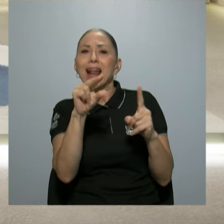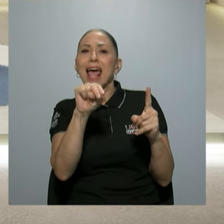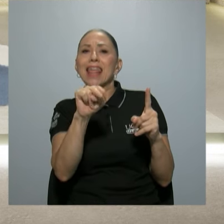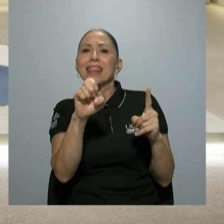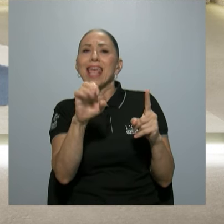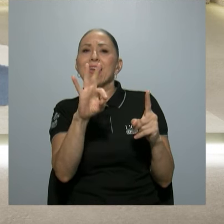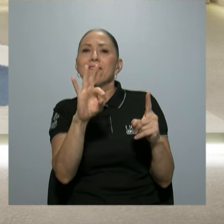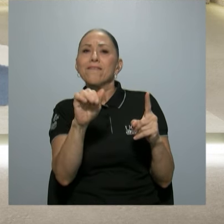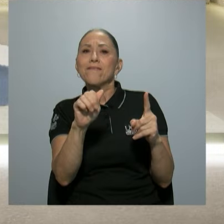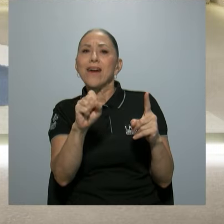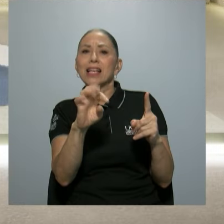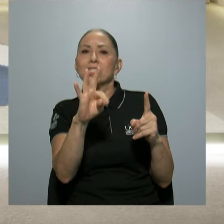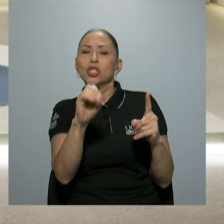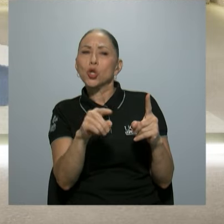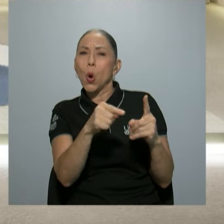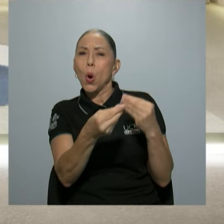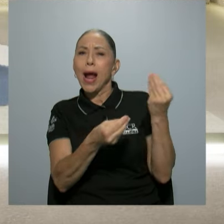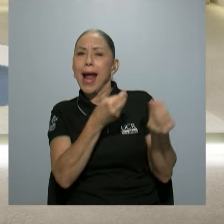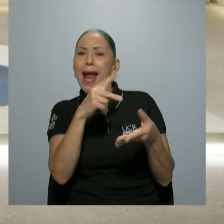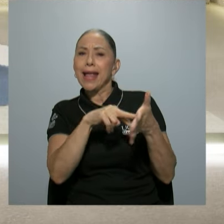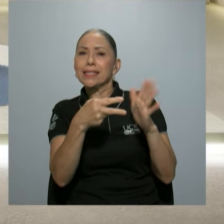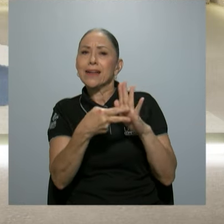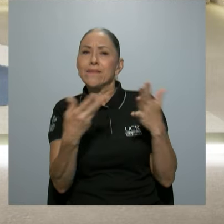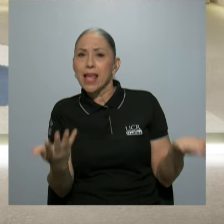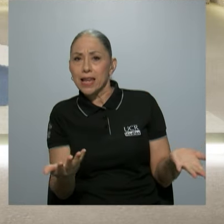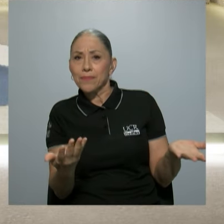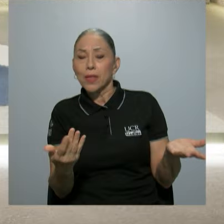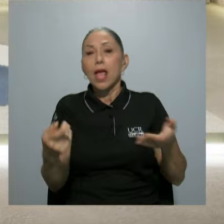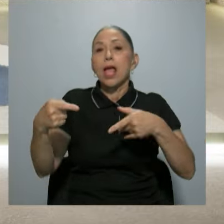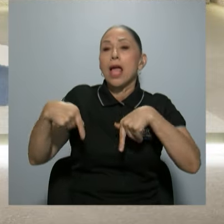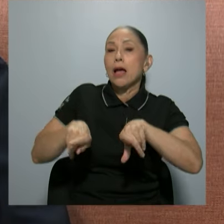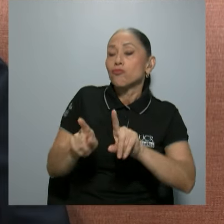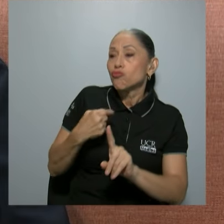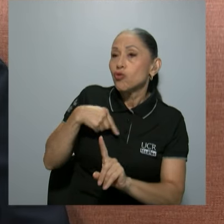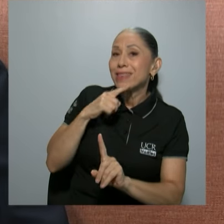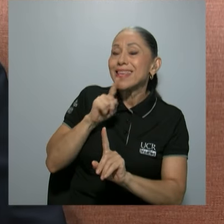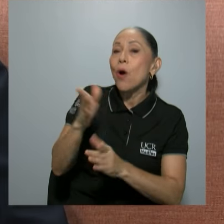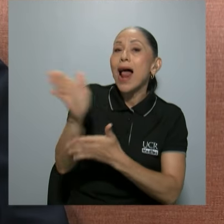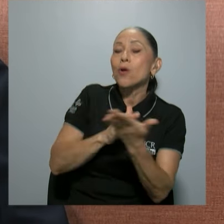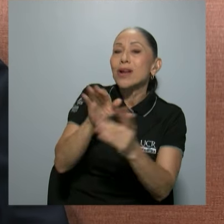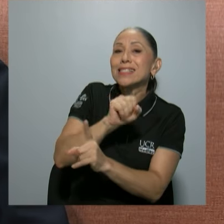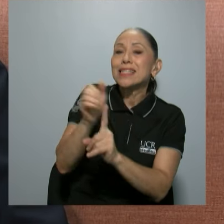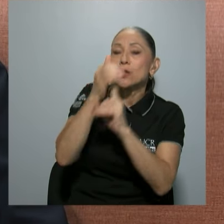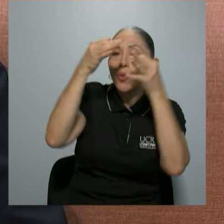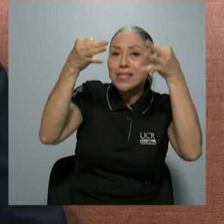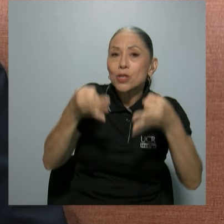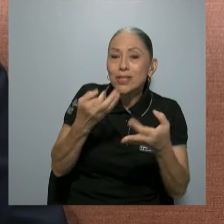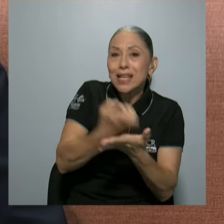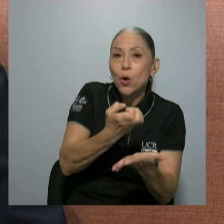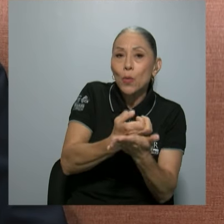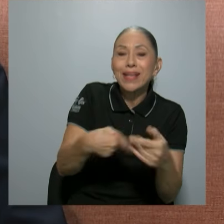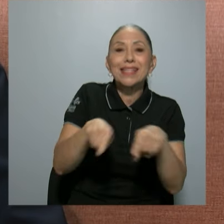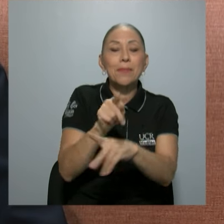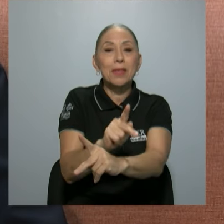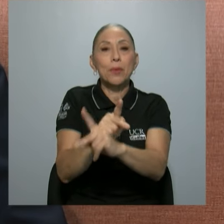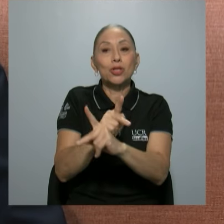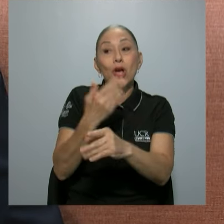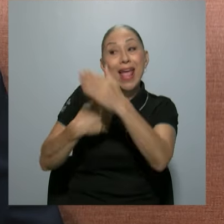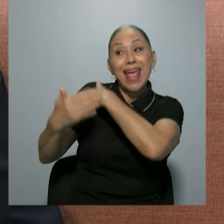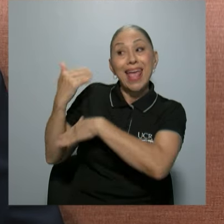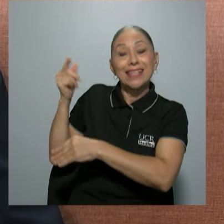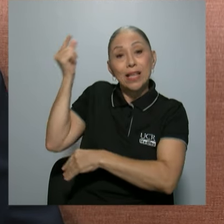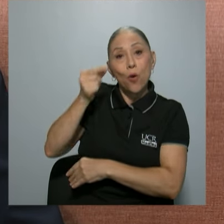Me refiero a varias medidas que tomó de shock económico y de protección. Primero, fue un gobierno que se dedicó